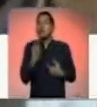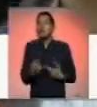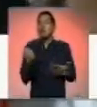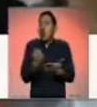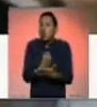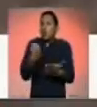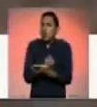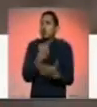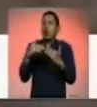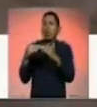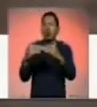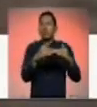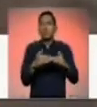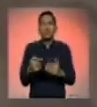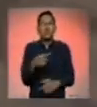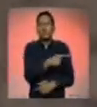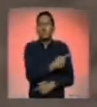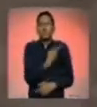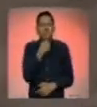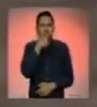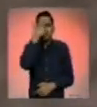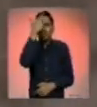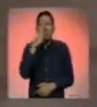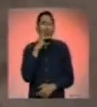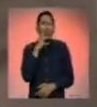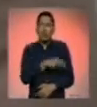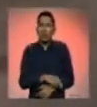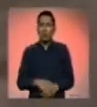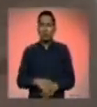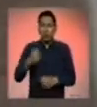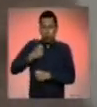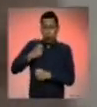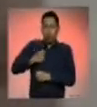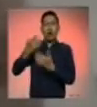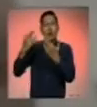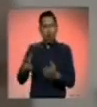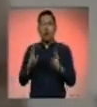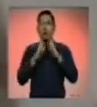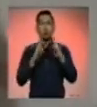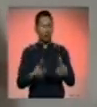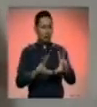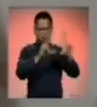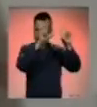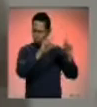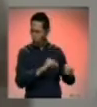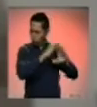en favor de la democracia, mientras que las Fuerzas Armadas ya públicamente le respondieron que